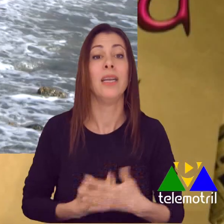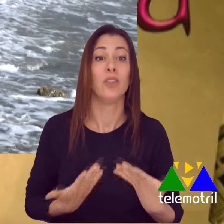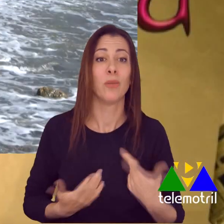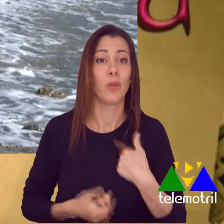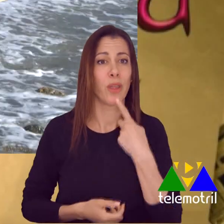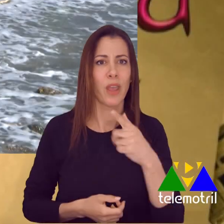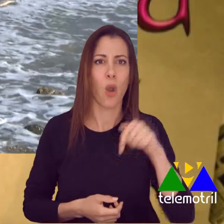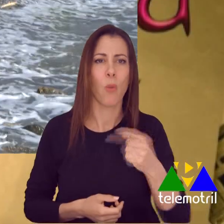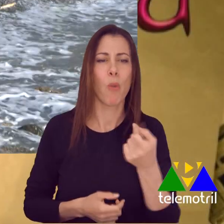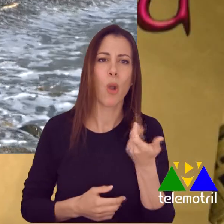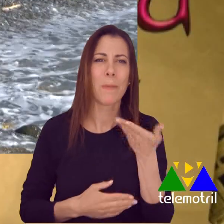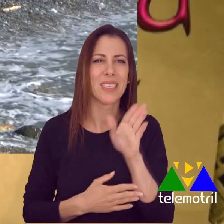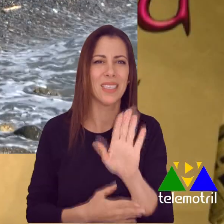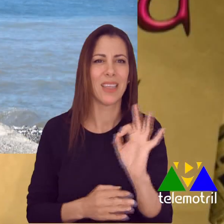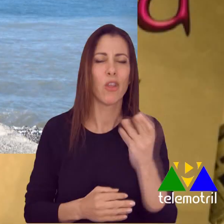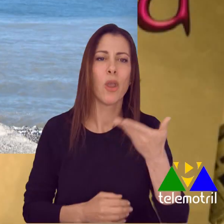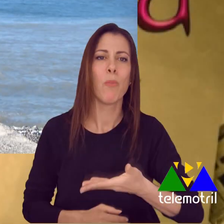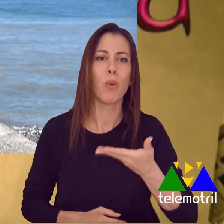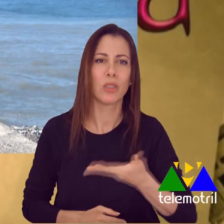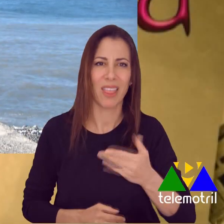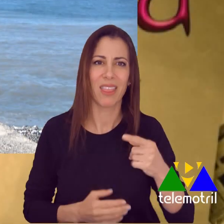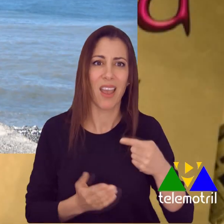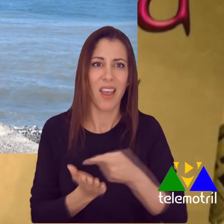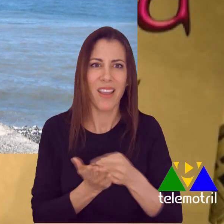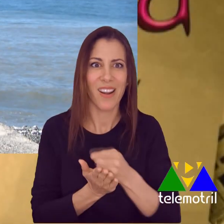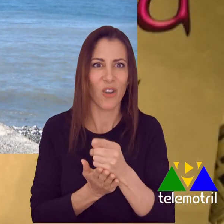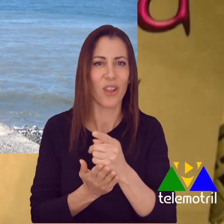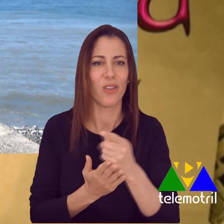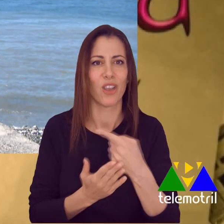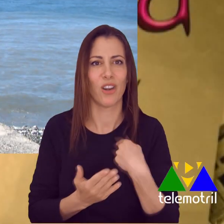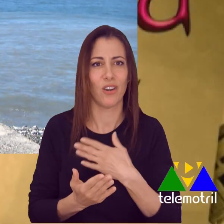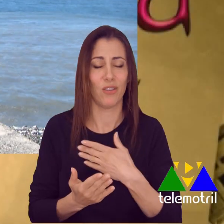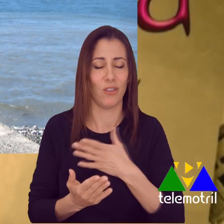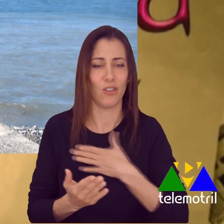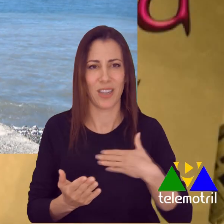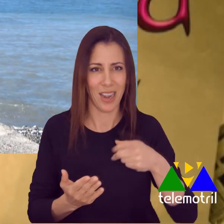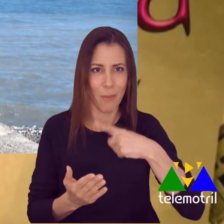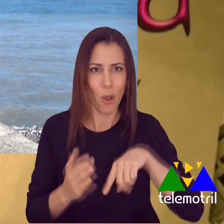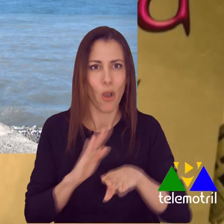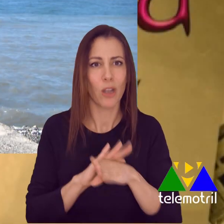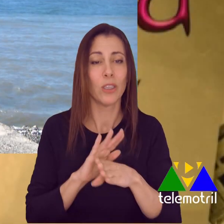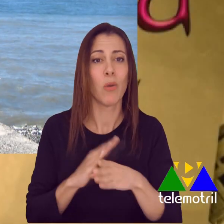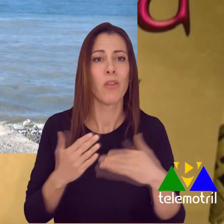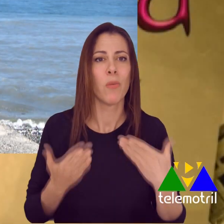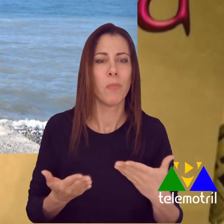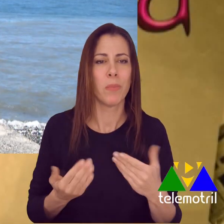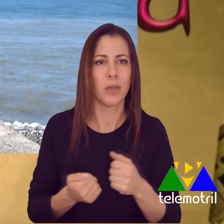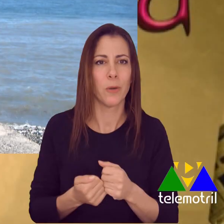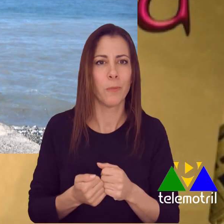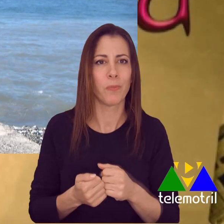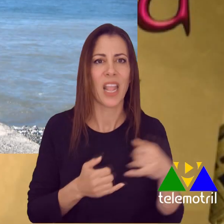decíamos, hoy estamos un poco presentando la importancia, ¿no?, del recorrido que le vamos a llevar a continuación. Cómo no, con